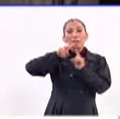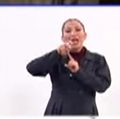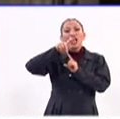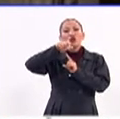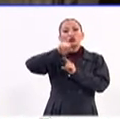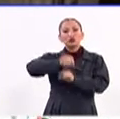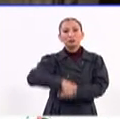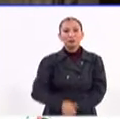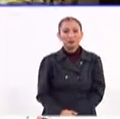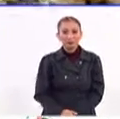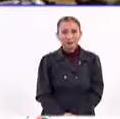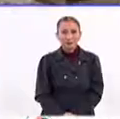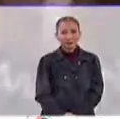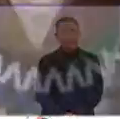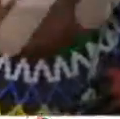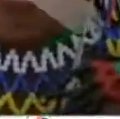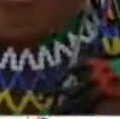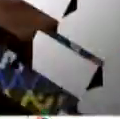planeta Venus.